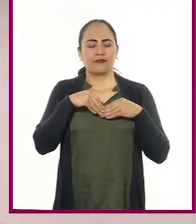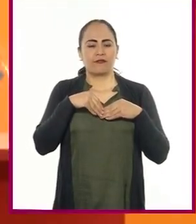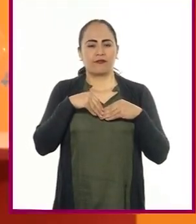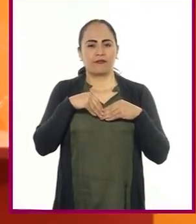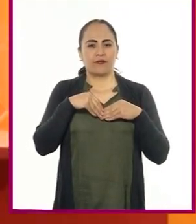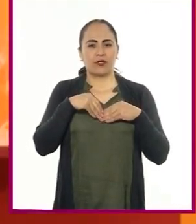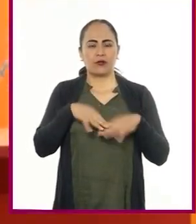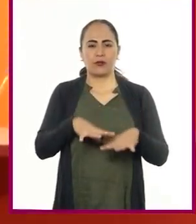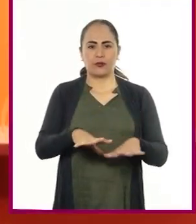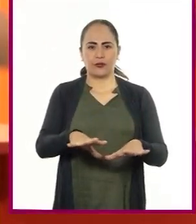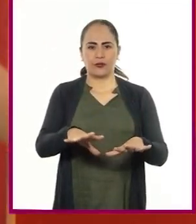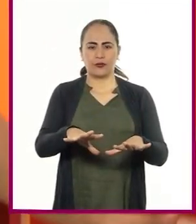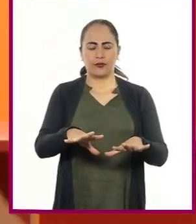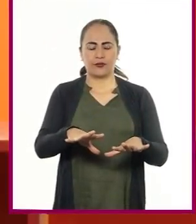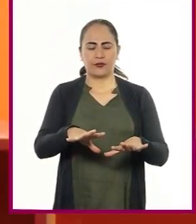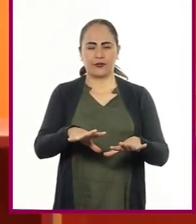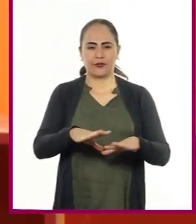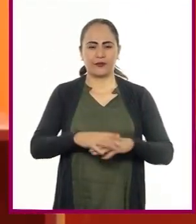Y exhalamos.